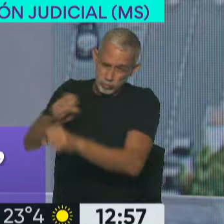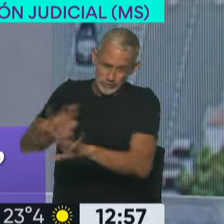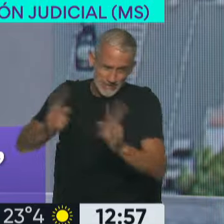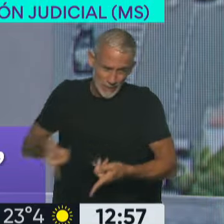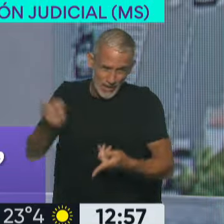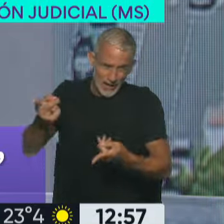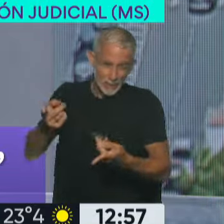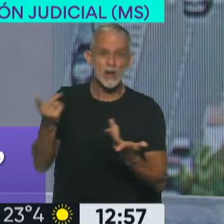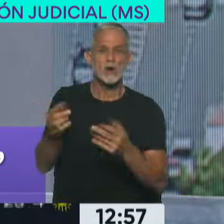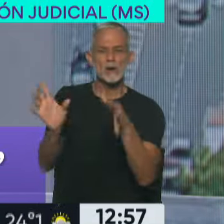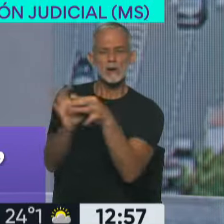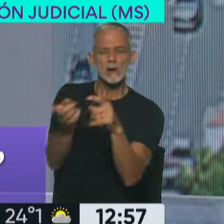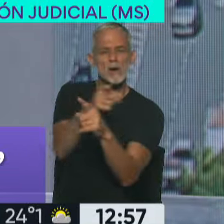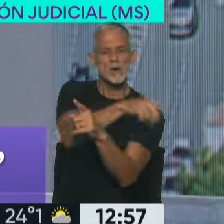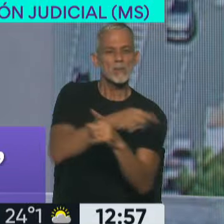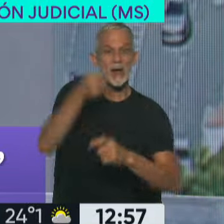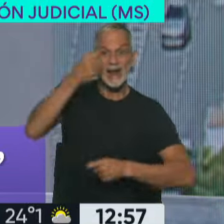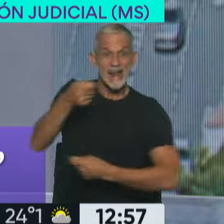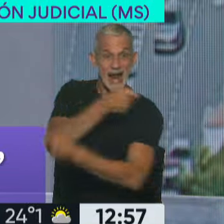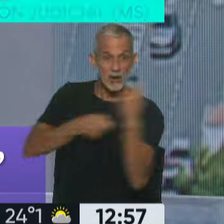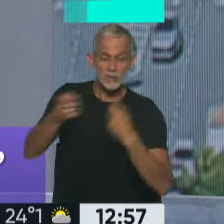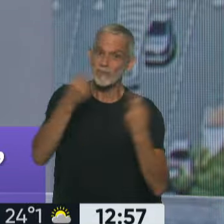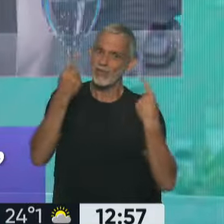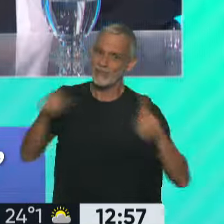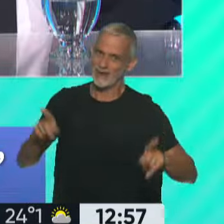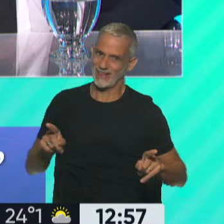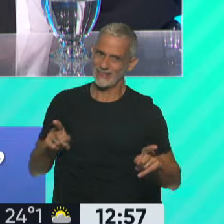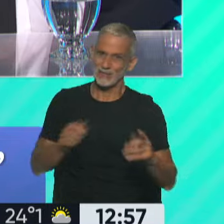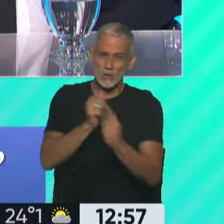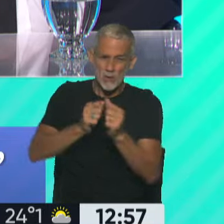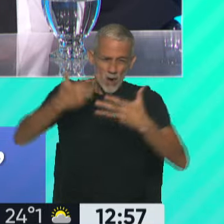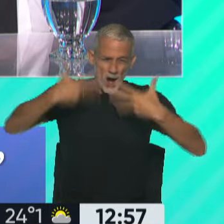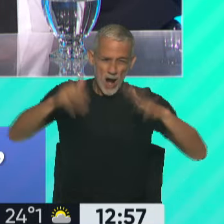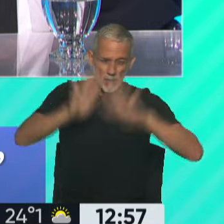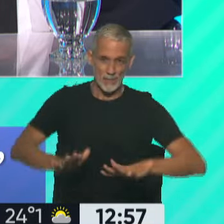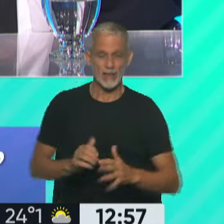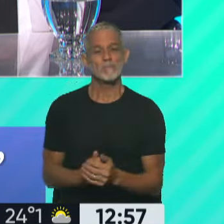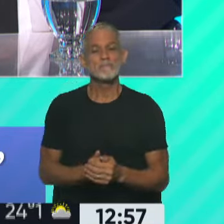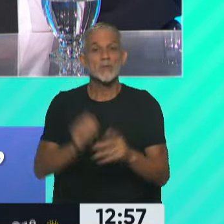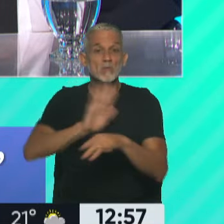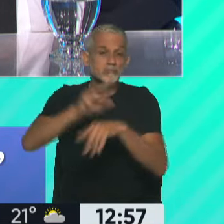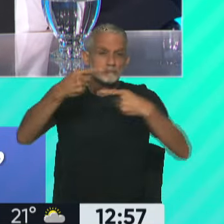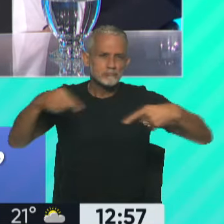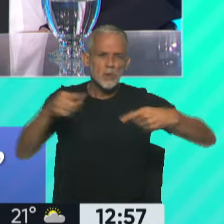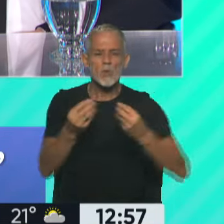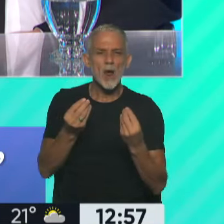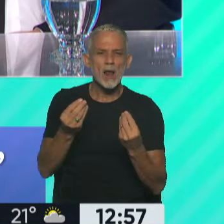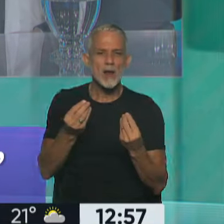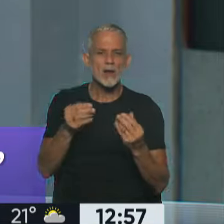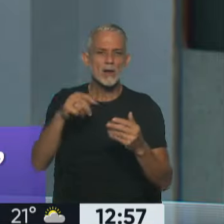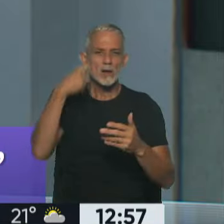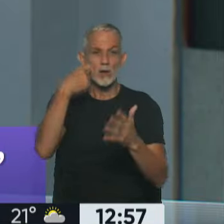No, por supuesto. Pero usted me preguntó narcotráfico. Narcotráfico es otra cosa, es una industria criminal. Si hablamos de delitos, también, por supuesto, no